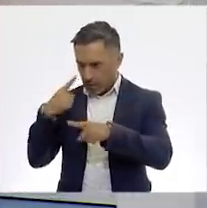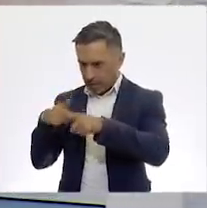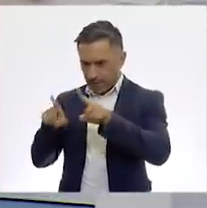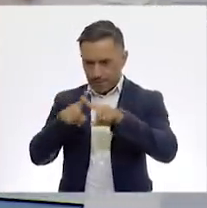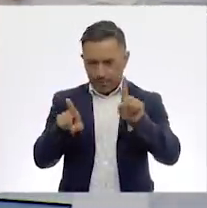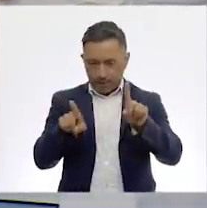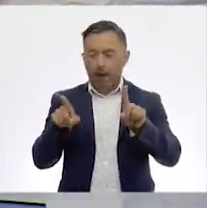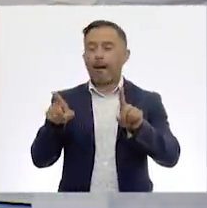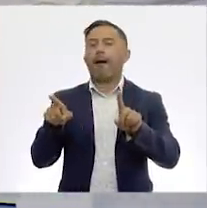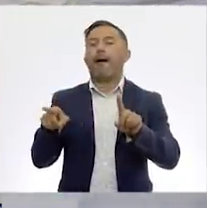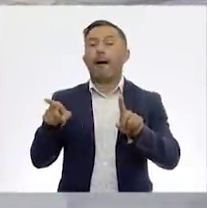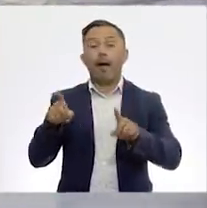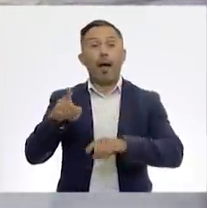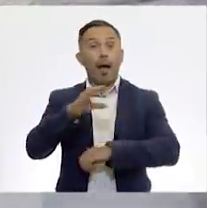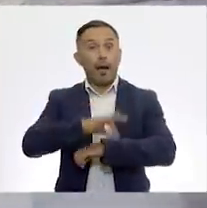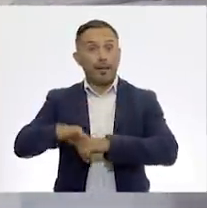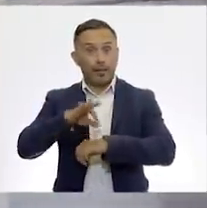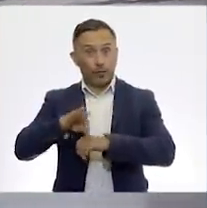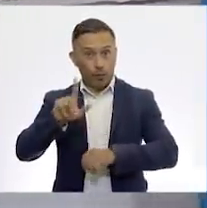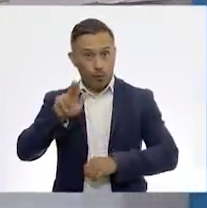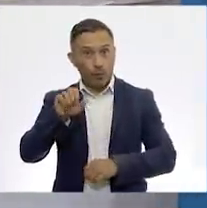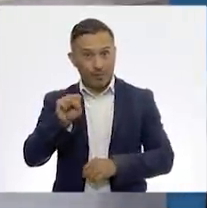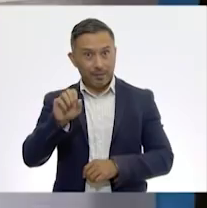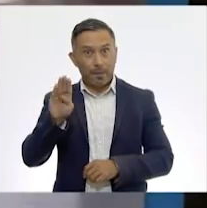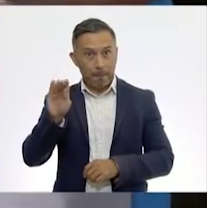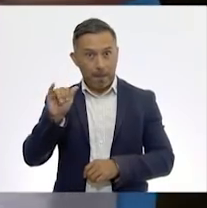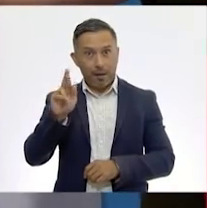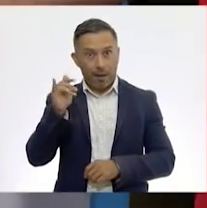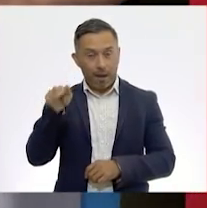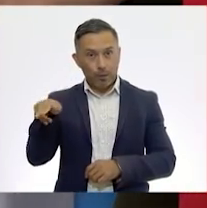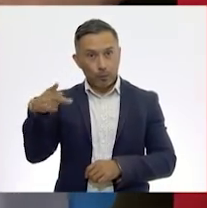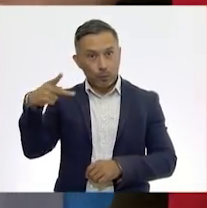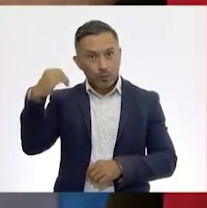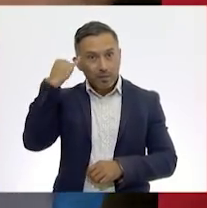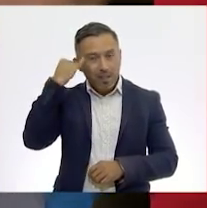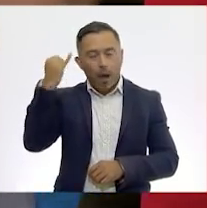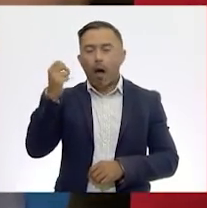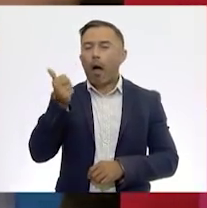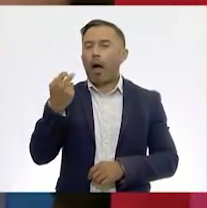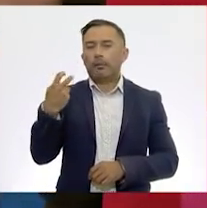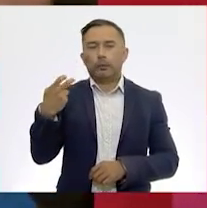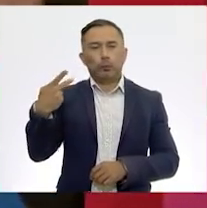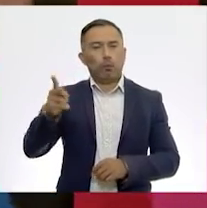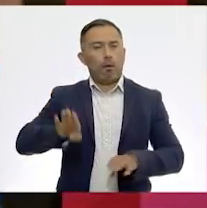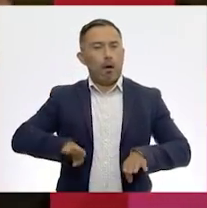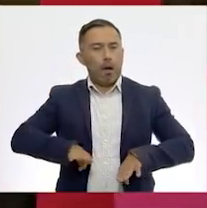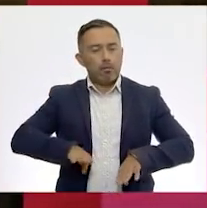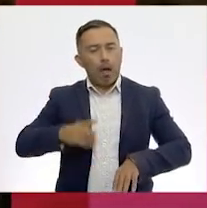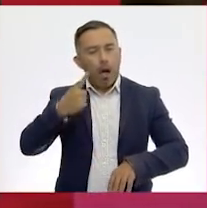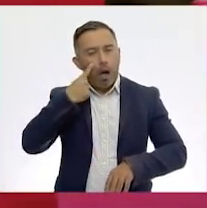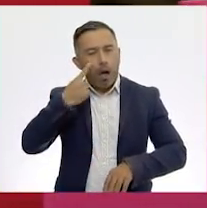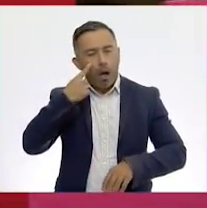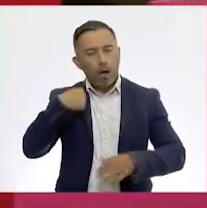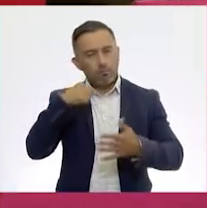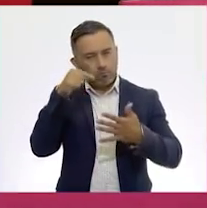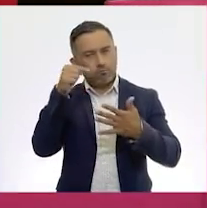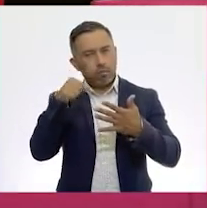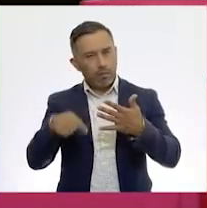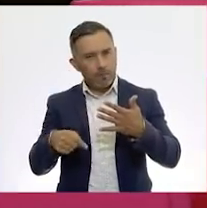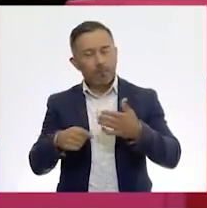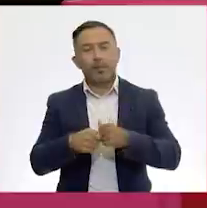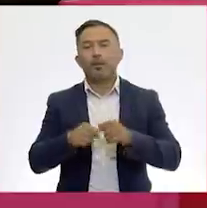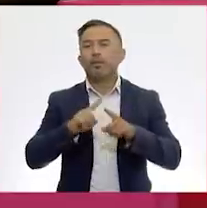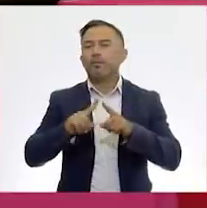arquitecto Barragán se trabaja mucho por este tipo o por estas formas geométricas, que es primero